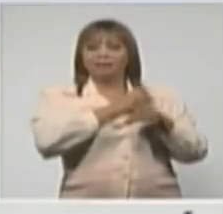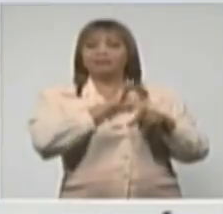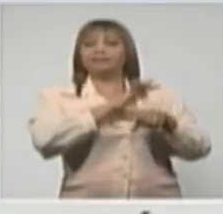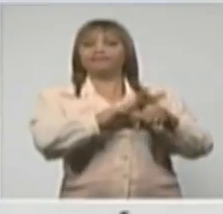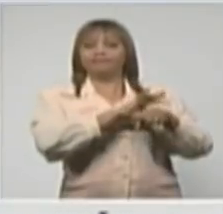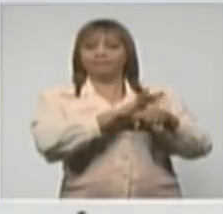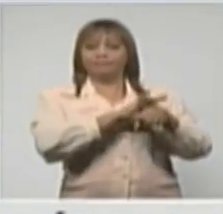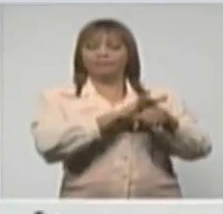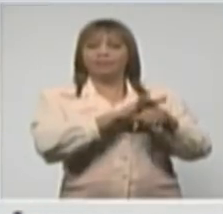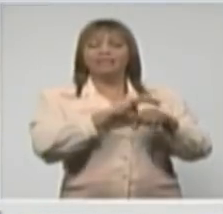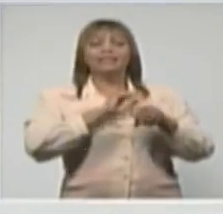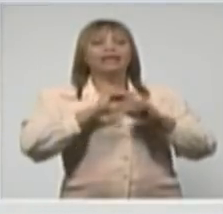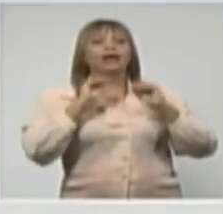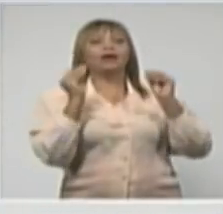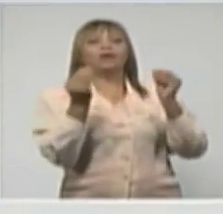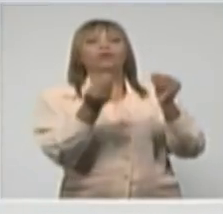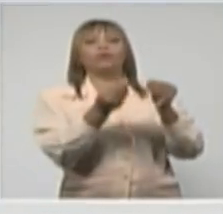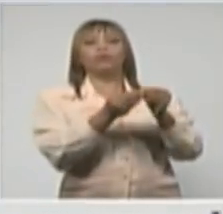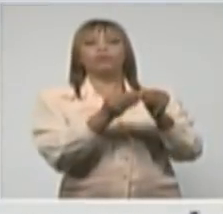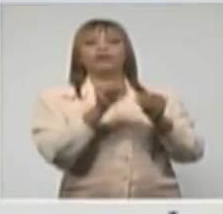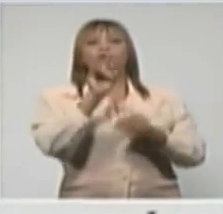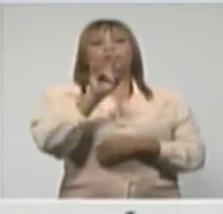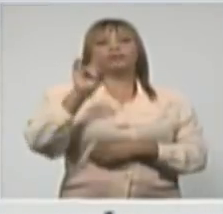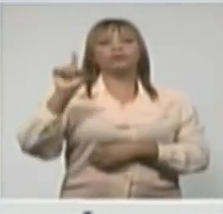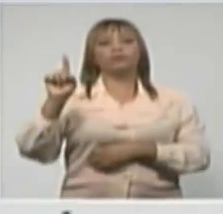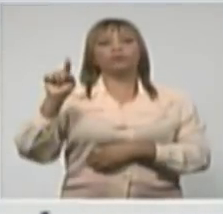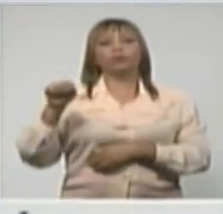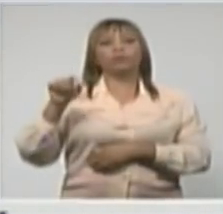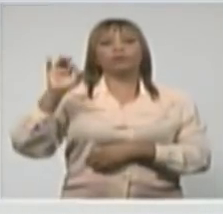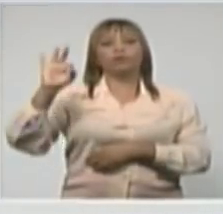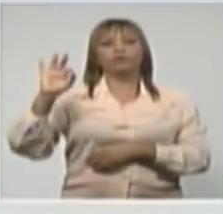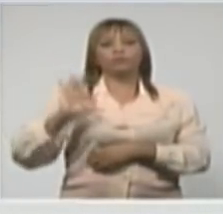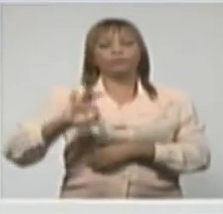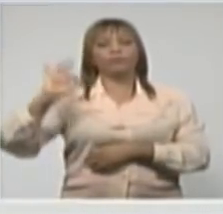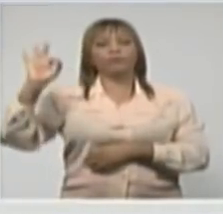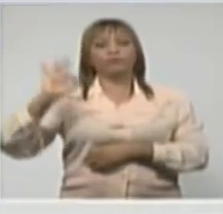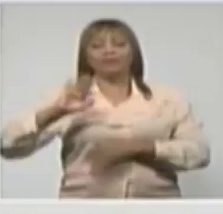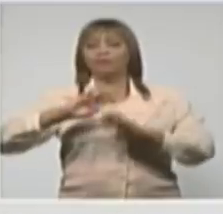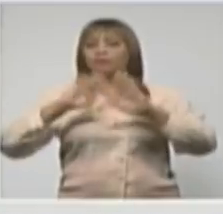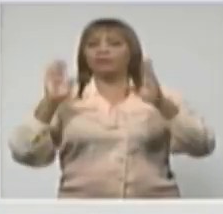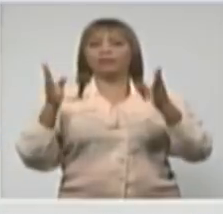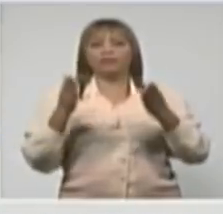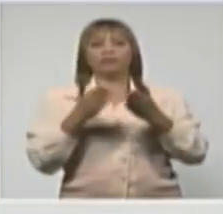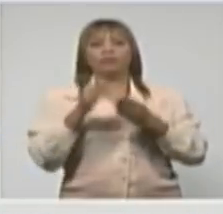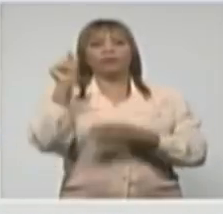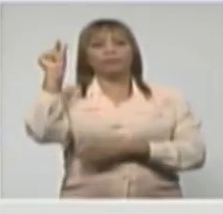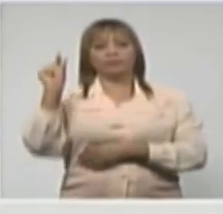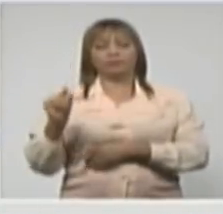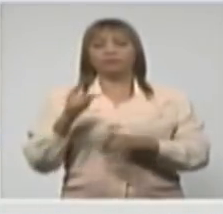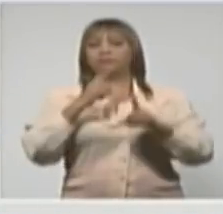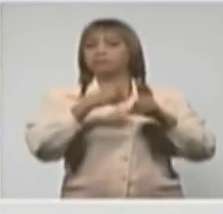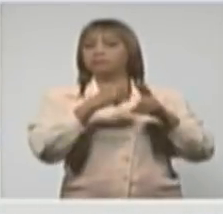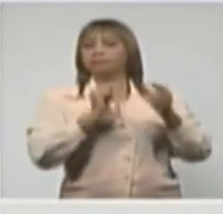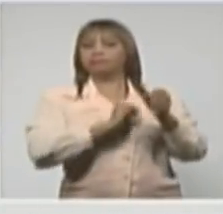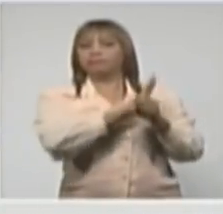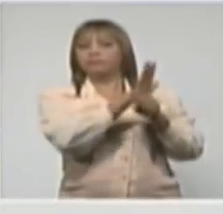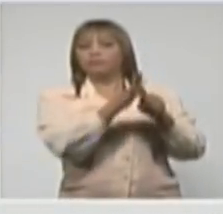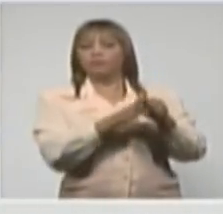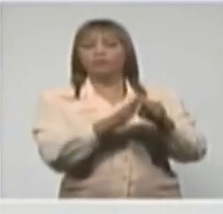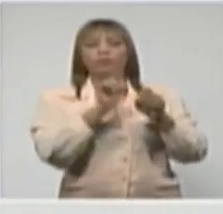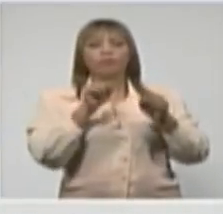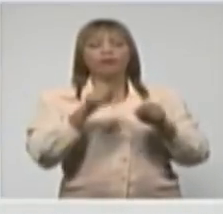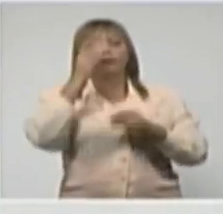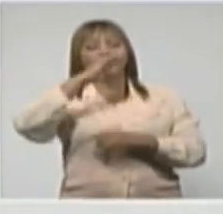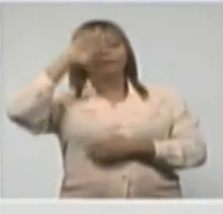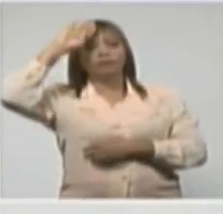el acumulado ya el 91,8% de todas las personas que se han diagnosticado en nuestro país